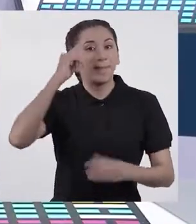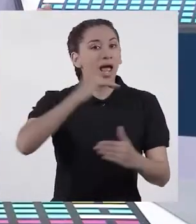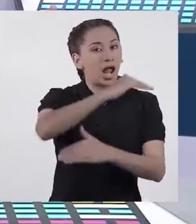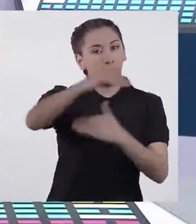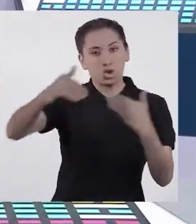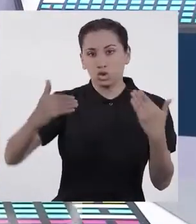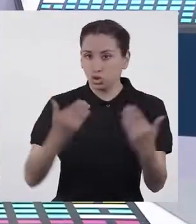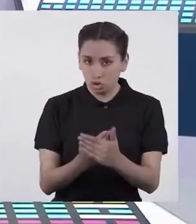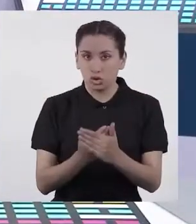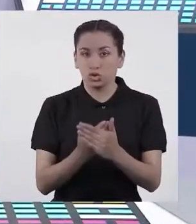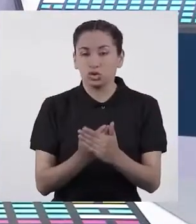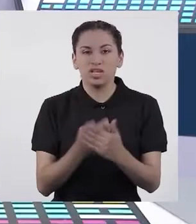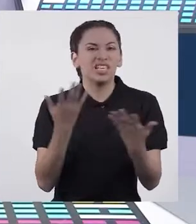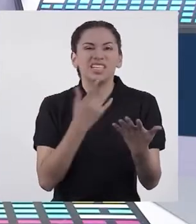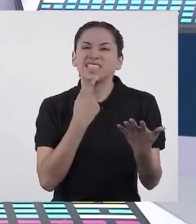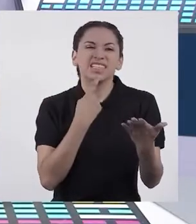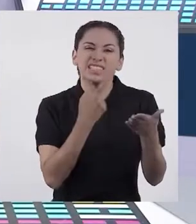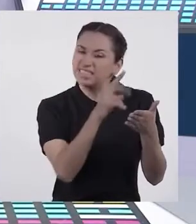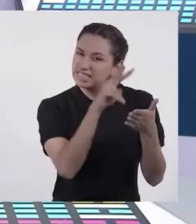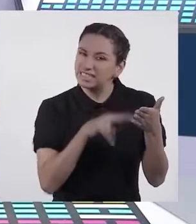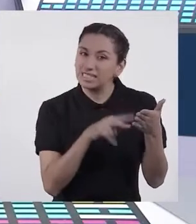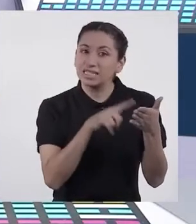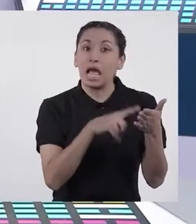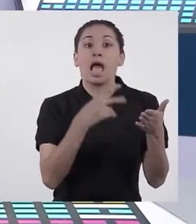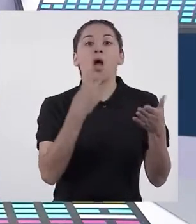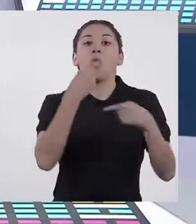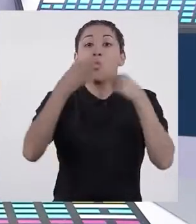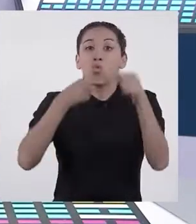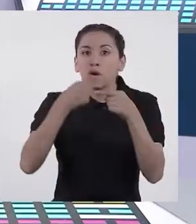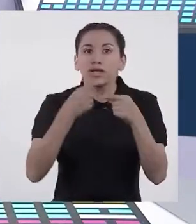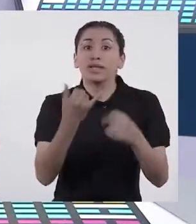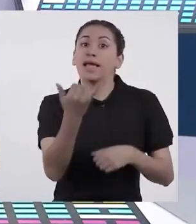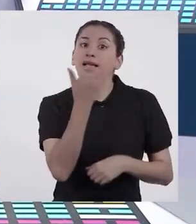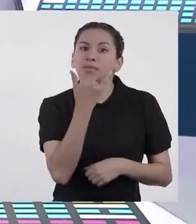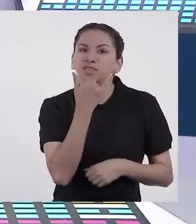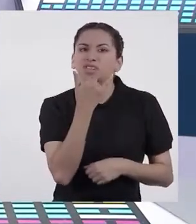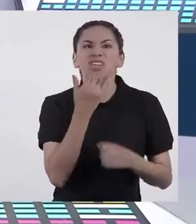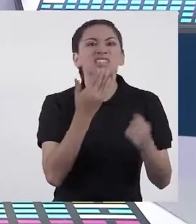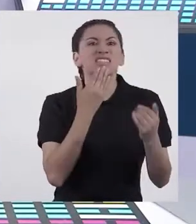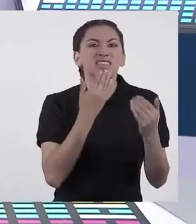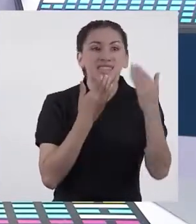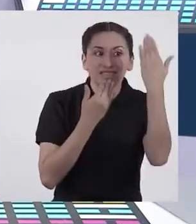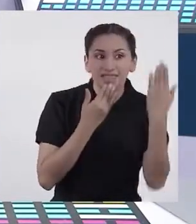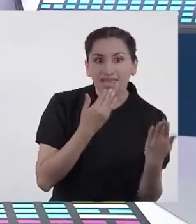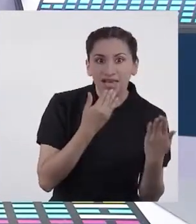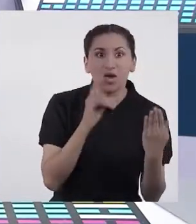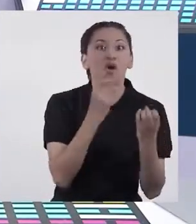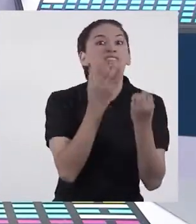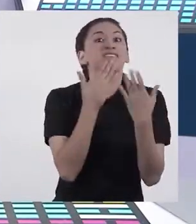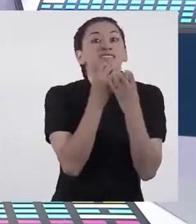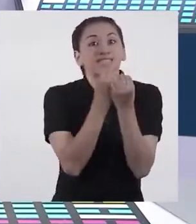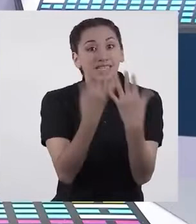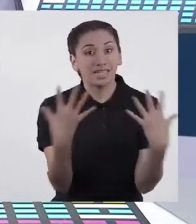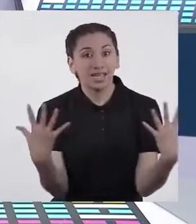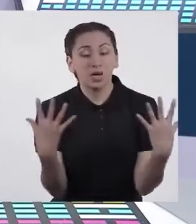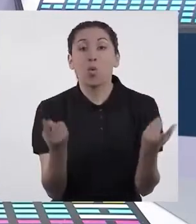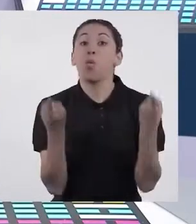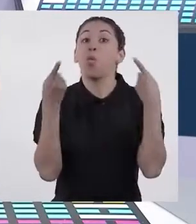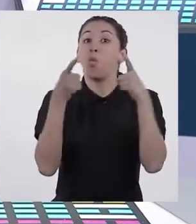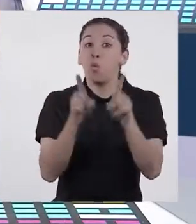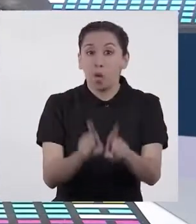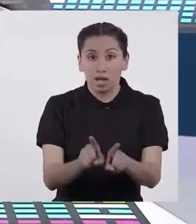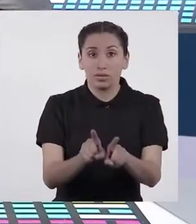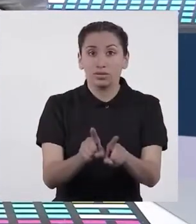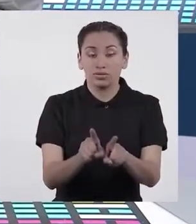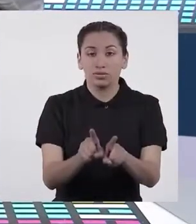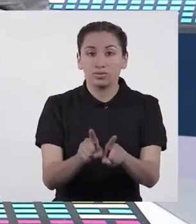el público. Nos describen qué pasó, a quién o quiénes,